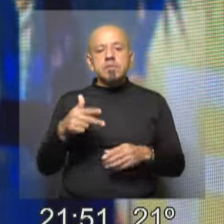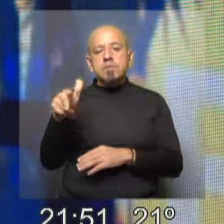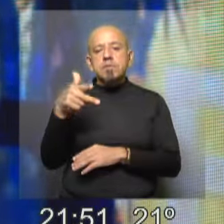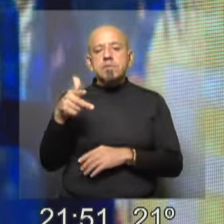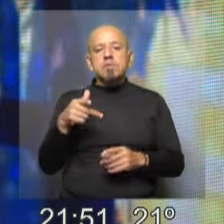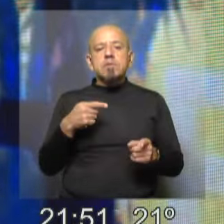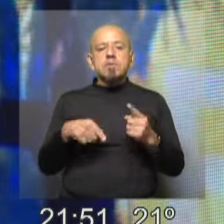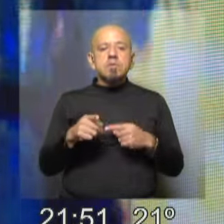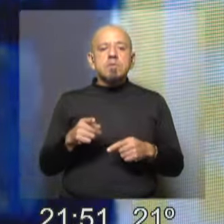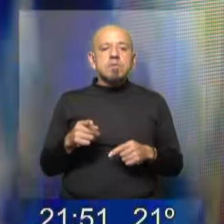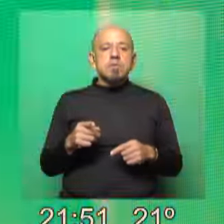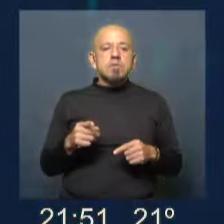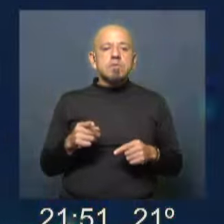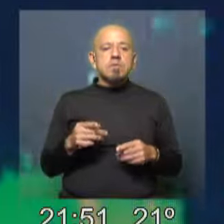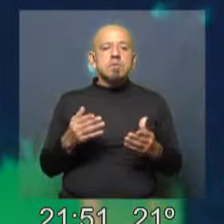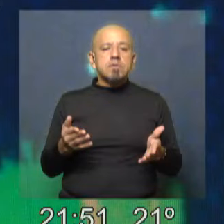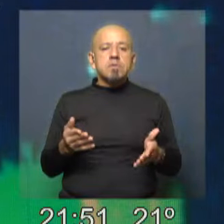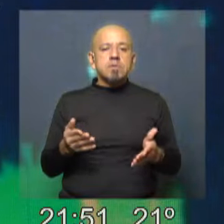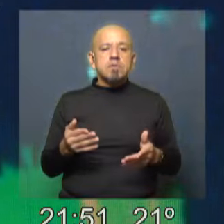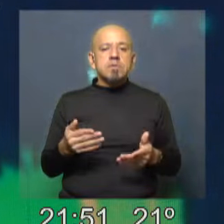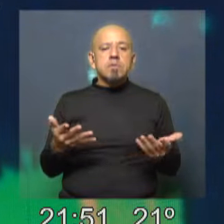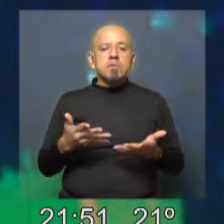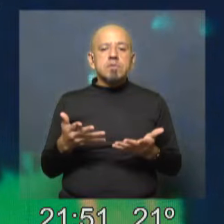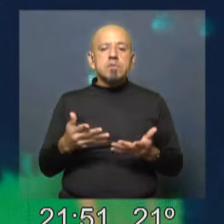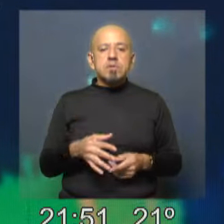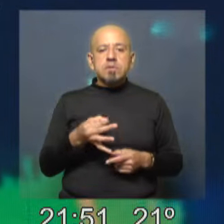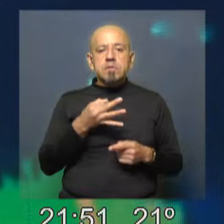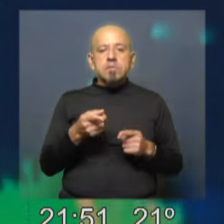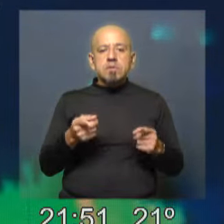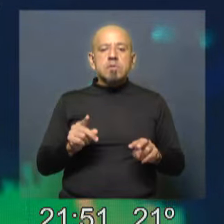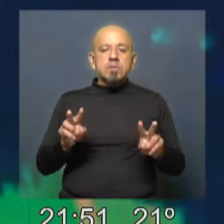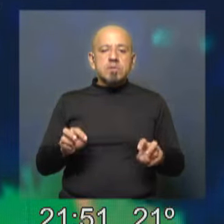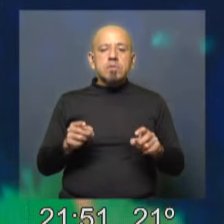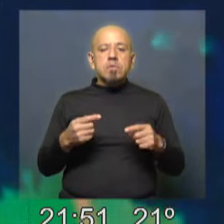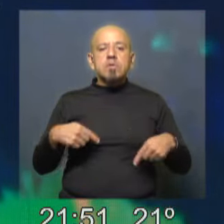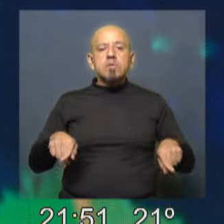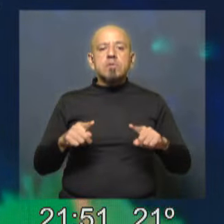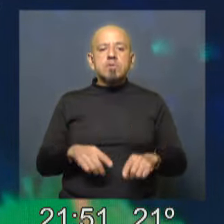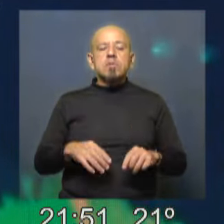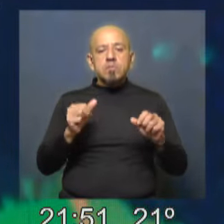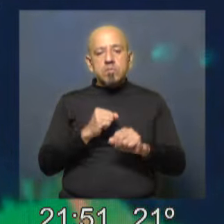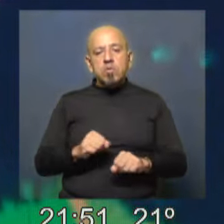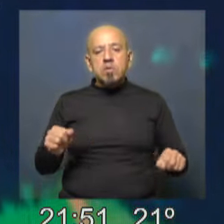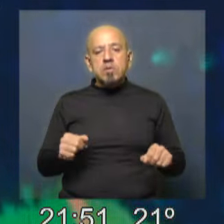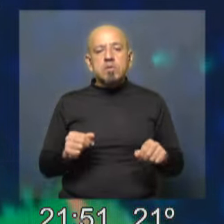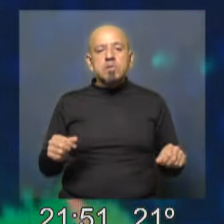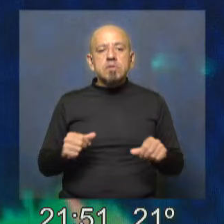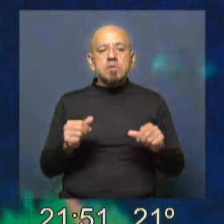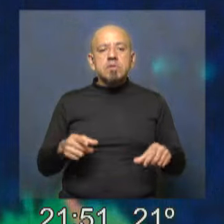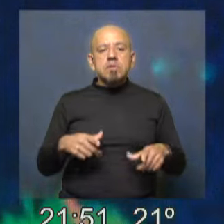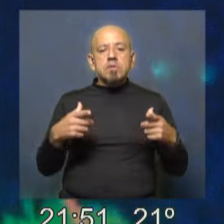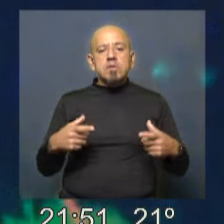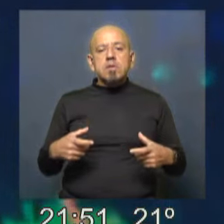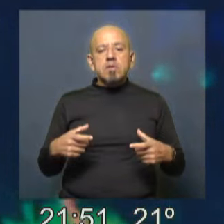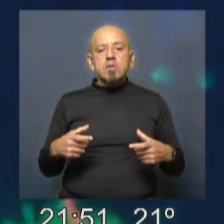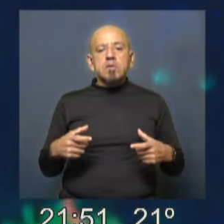a ponernos en esto, y bueno, ahora con Bizarre dijimos, está bueno para sacar estos temas en vivo también, y como... sacar el disco del disco,